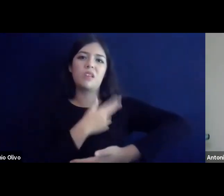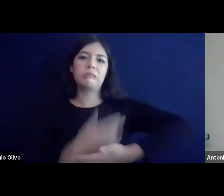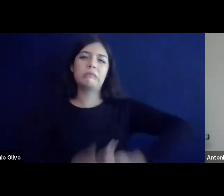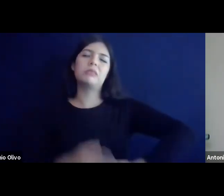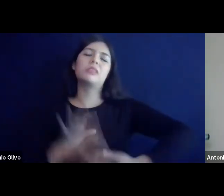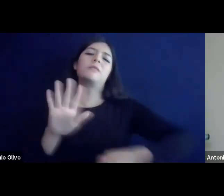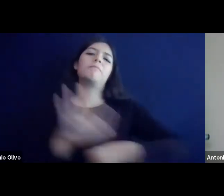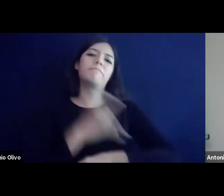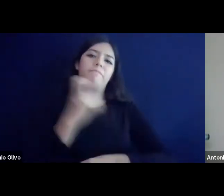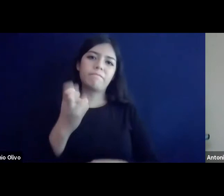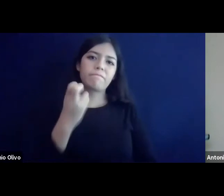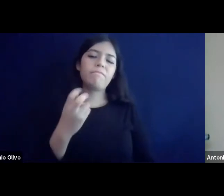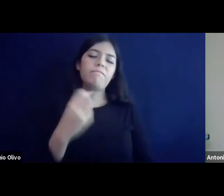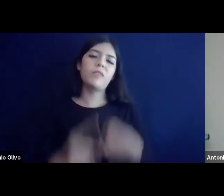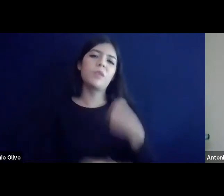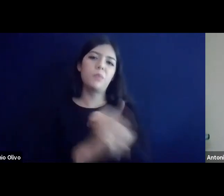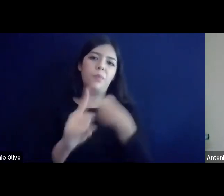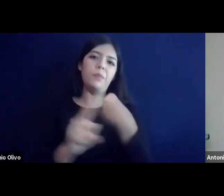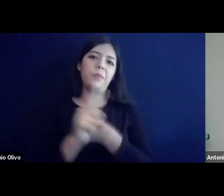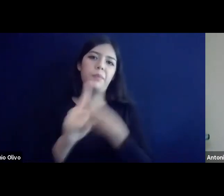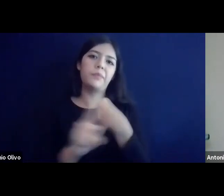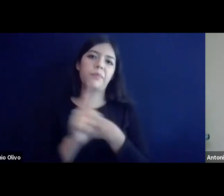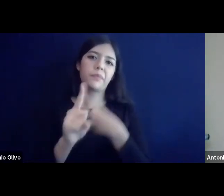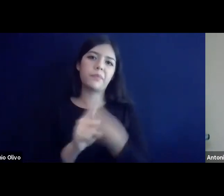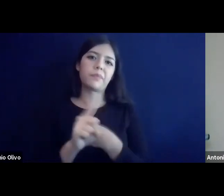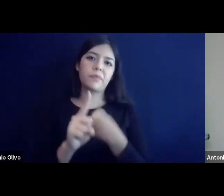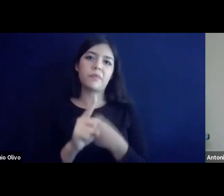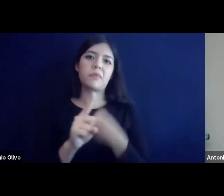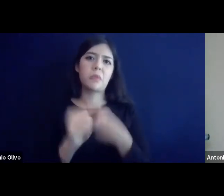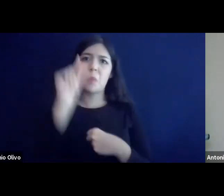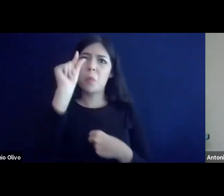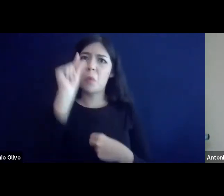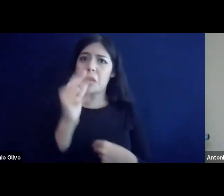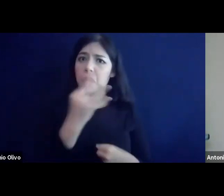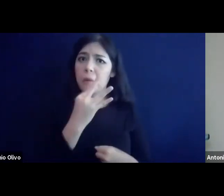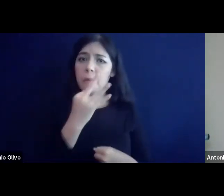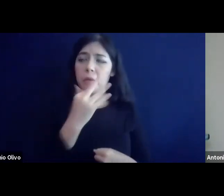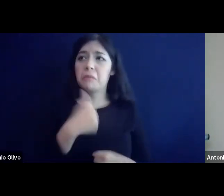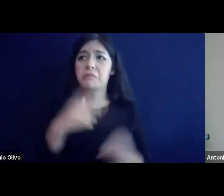ocasionó un problema, unos minutos que no respiré.